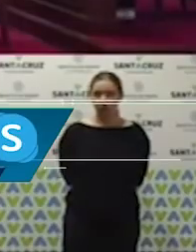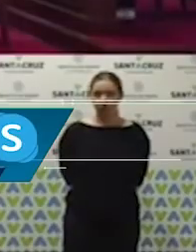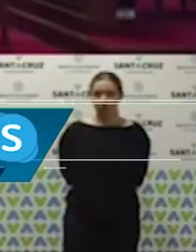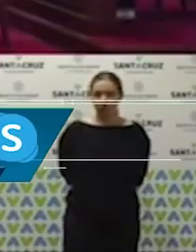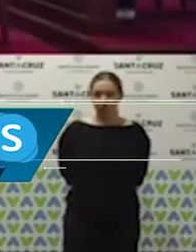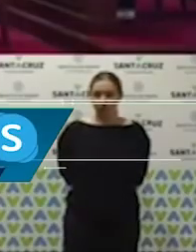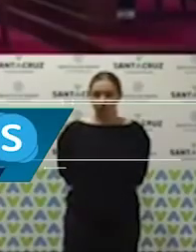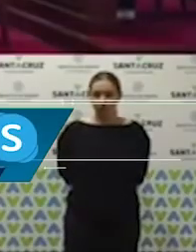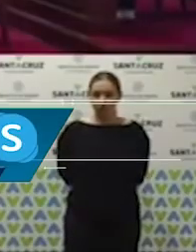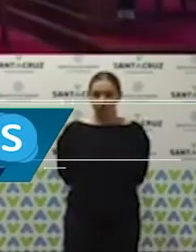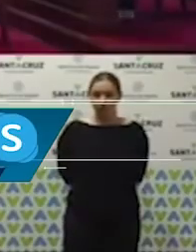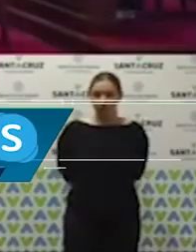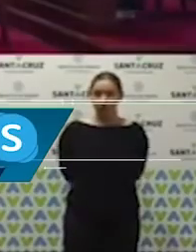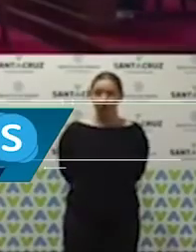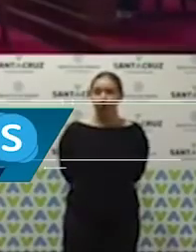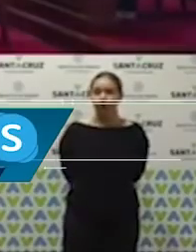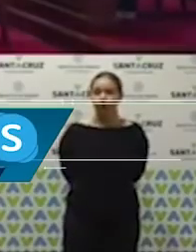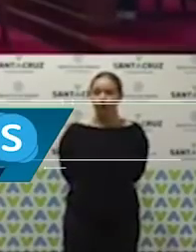independiente.